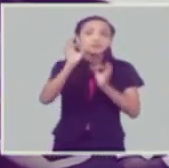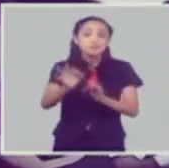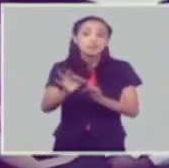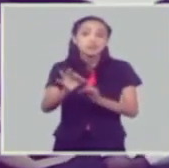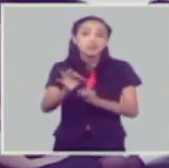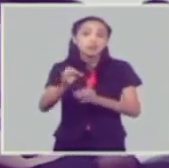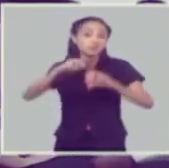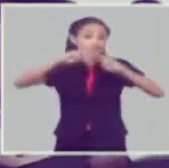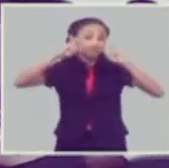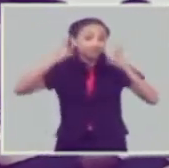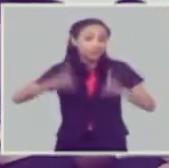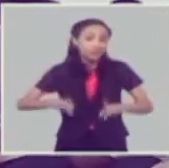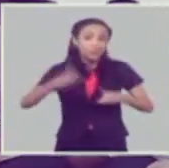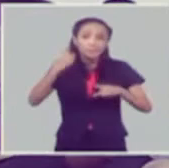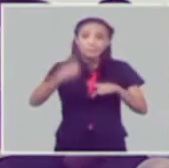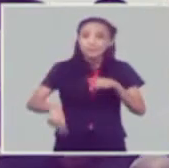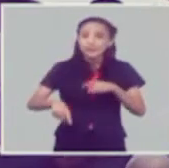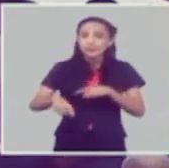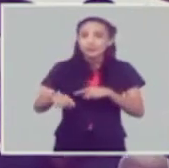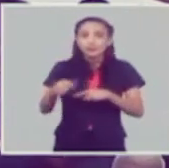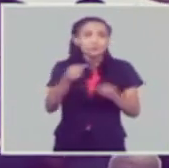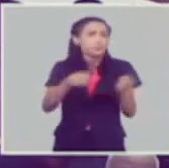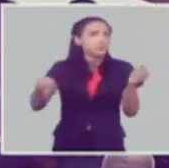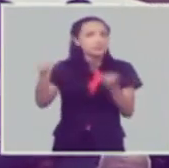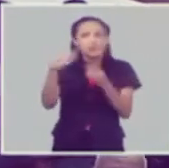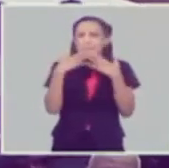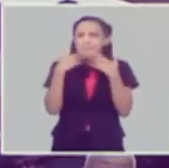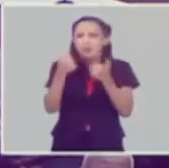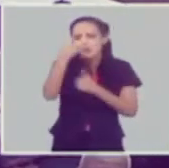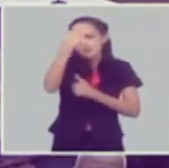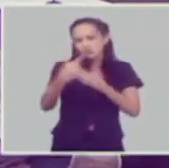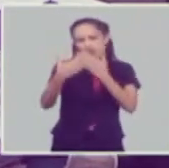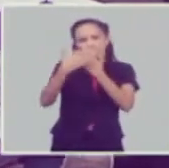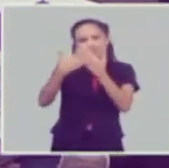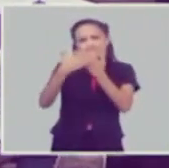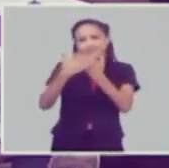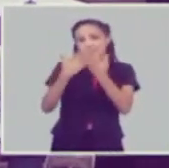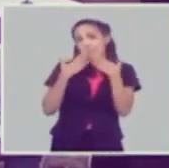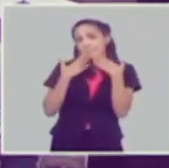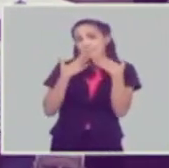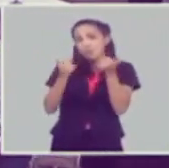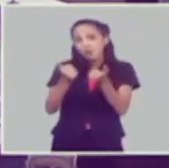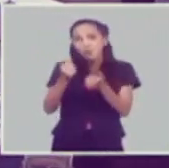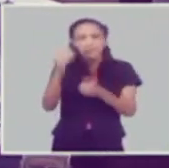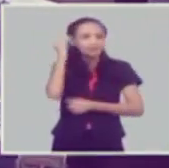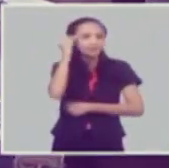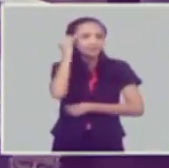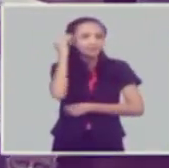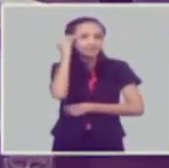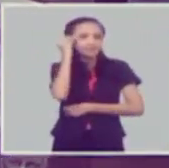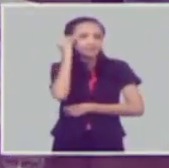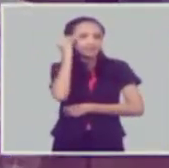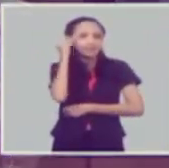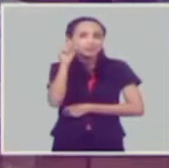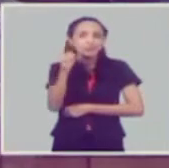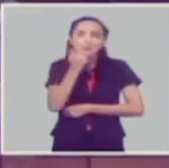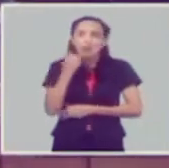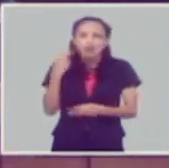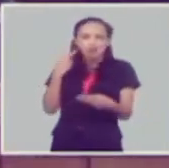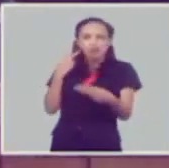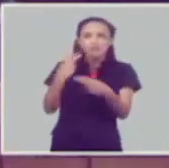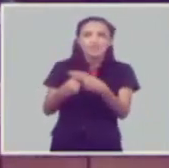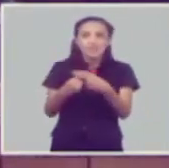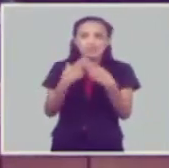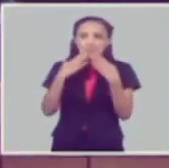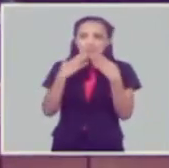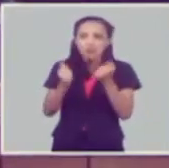limita el efecto insustituible de la interacción personal en el fomento del conocimiento mutuo, la construcción de confianza y